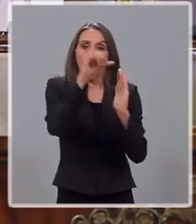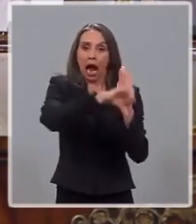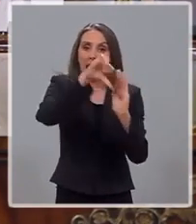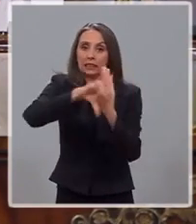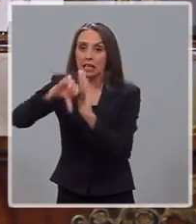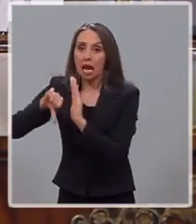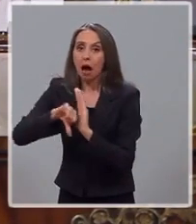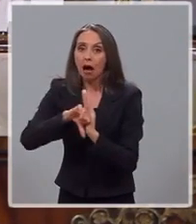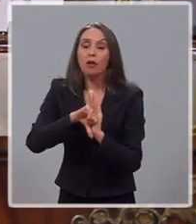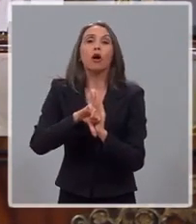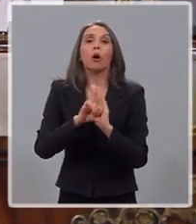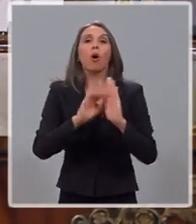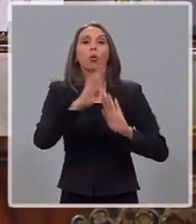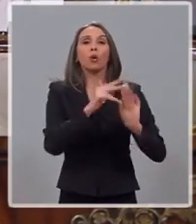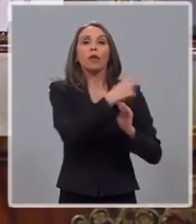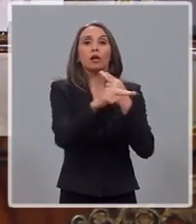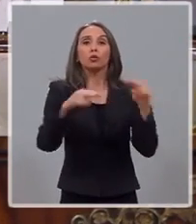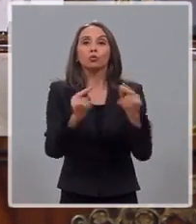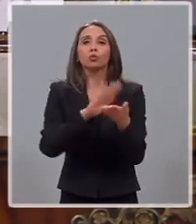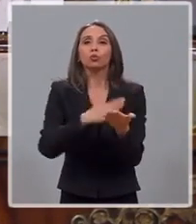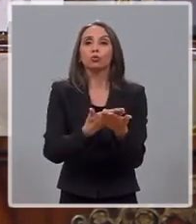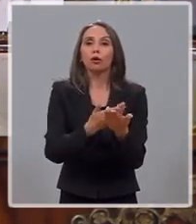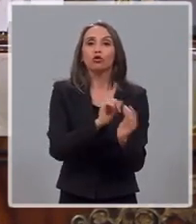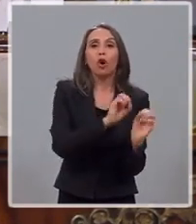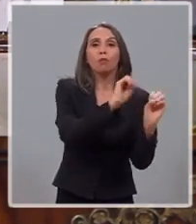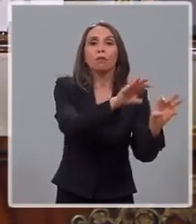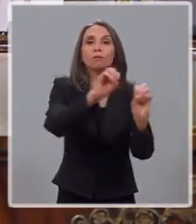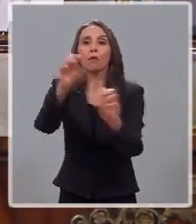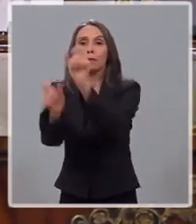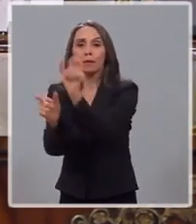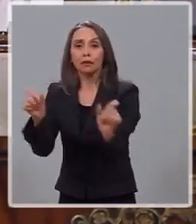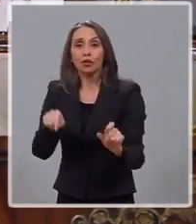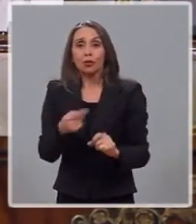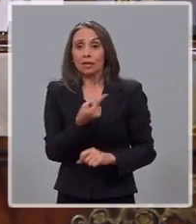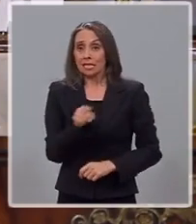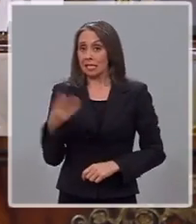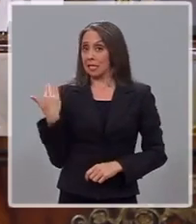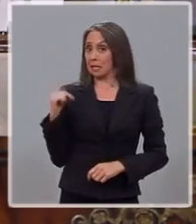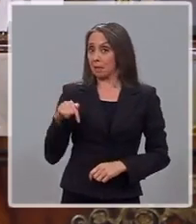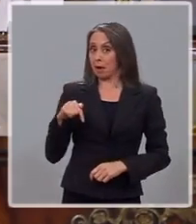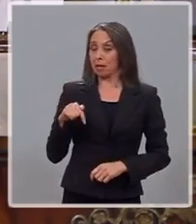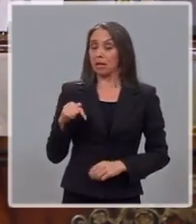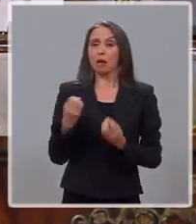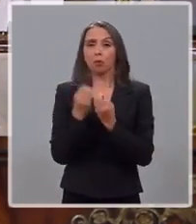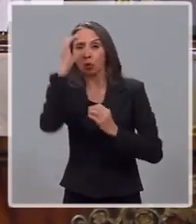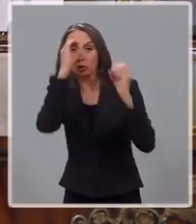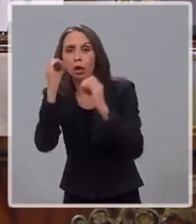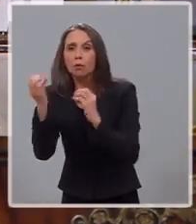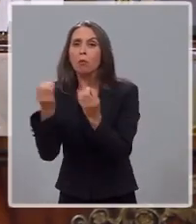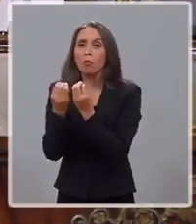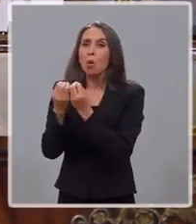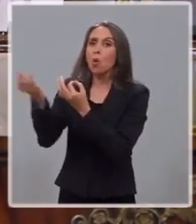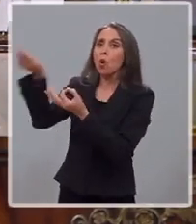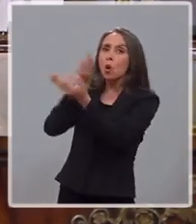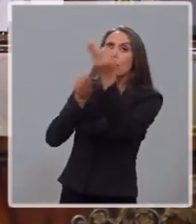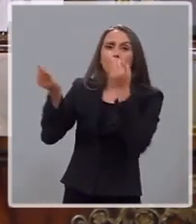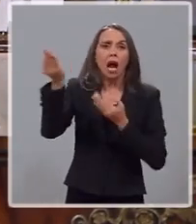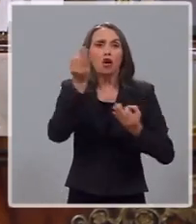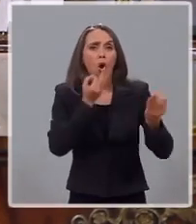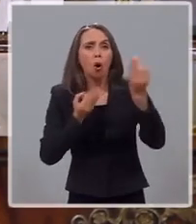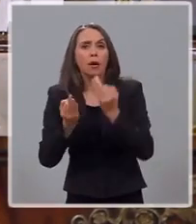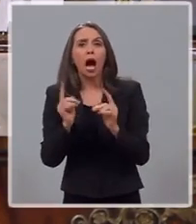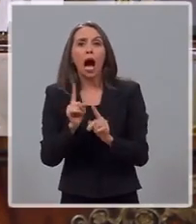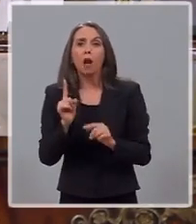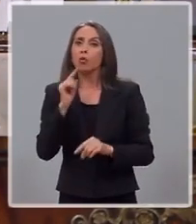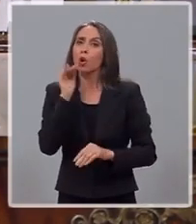impedir que contagien a los demás durante estas semanas han surgido muchas voces muchas recomendaciones e incluso algunos